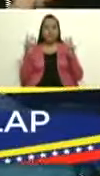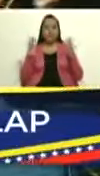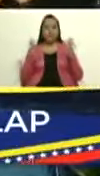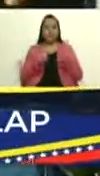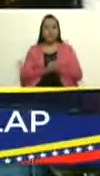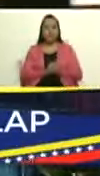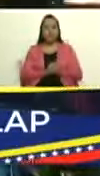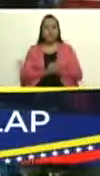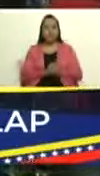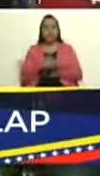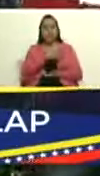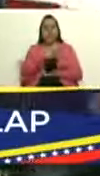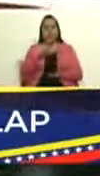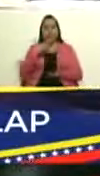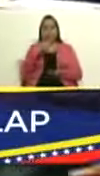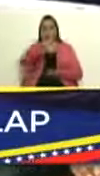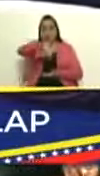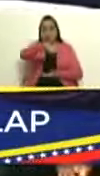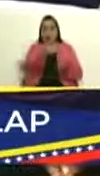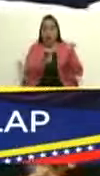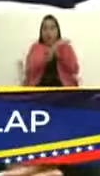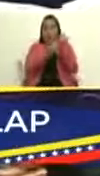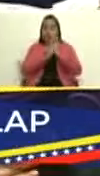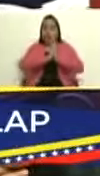Pido ese apoyo de ustedes.